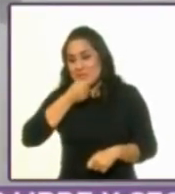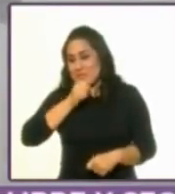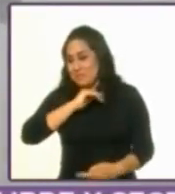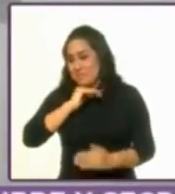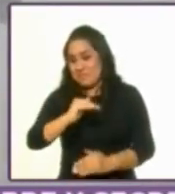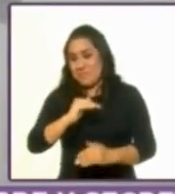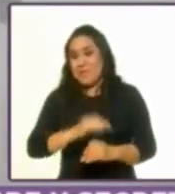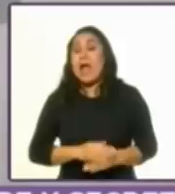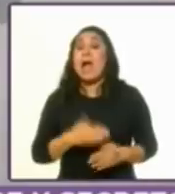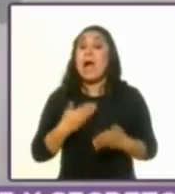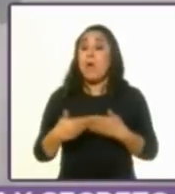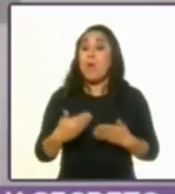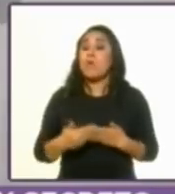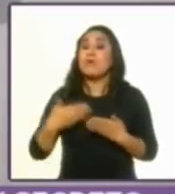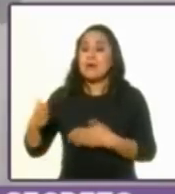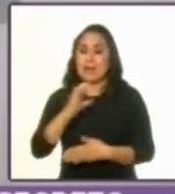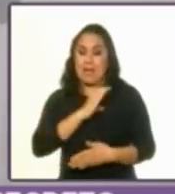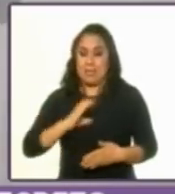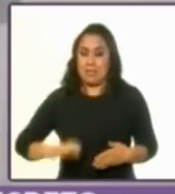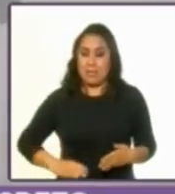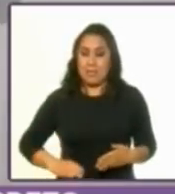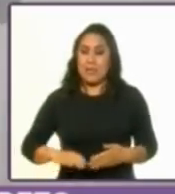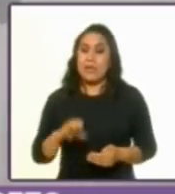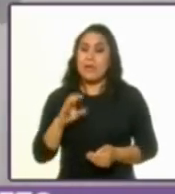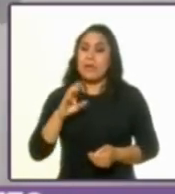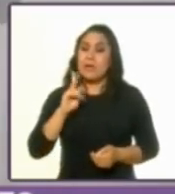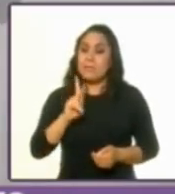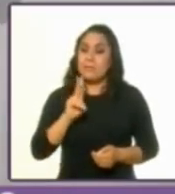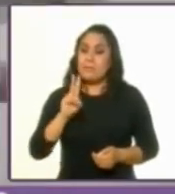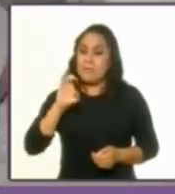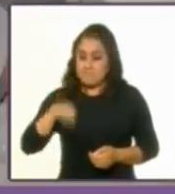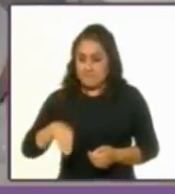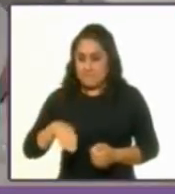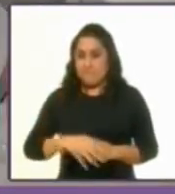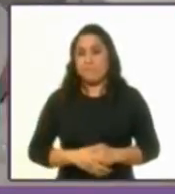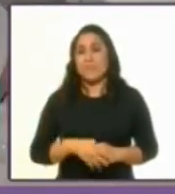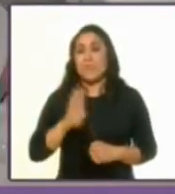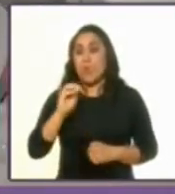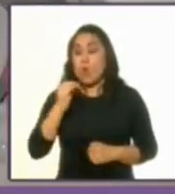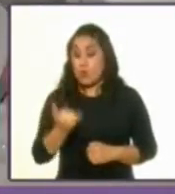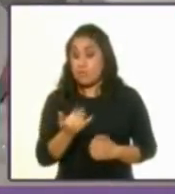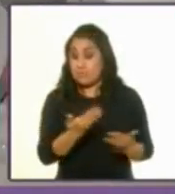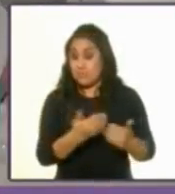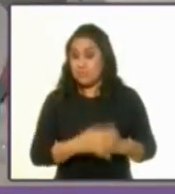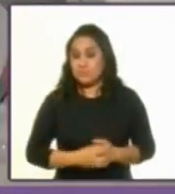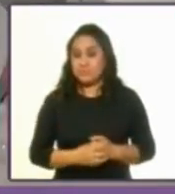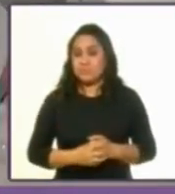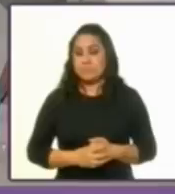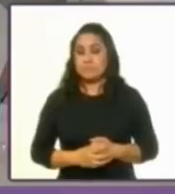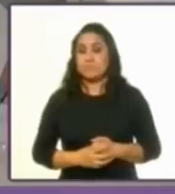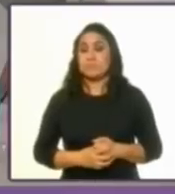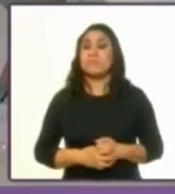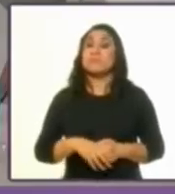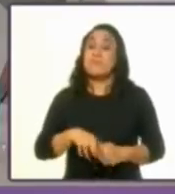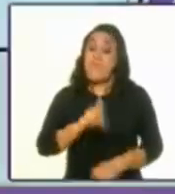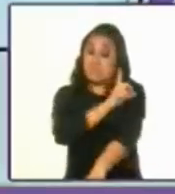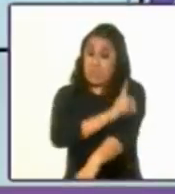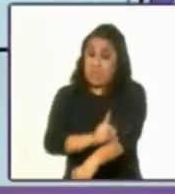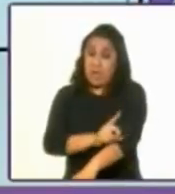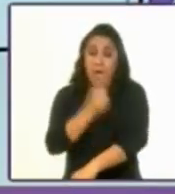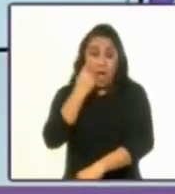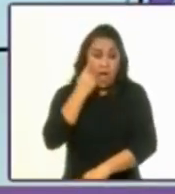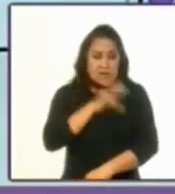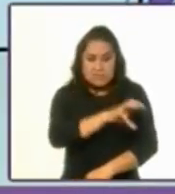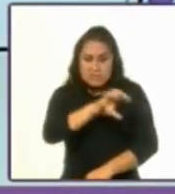vamos a darle el uso de la palabra a la candidata del partido verde ecologísta mariana voy adelante los segundos en las delegaciones más